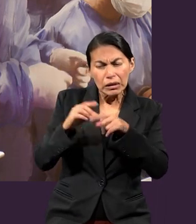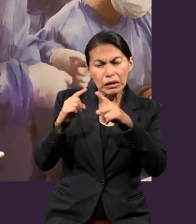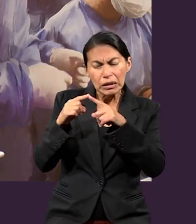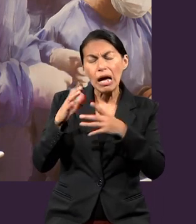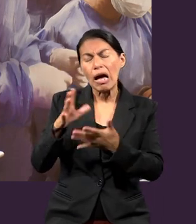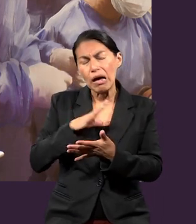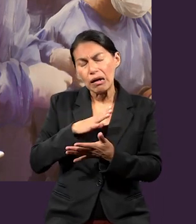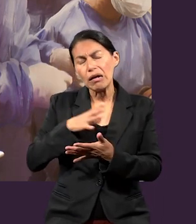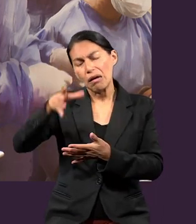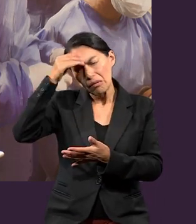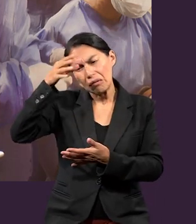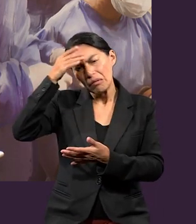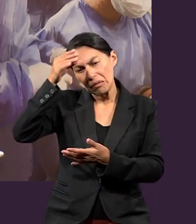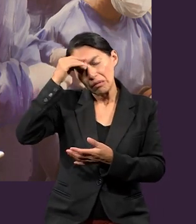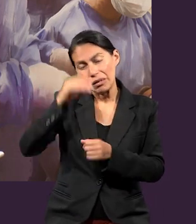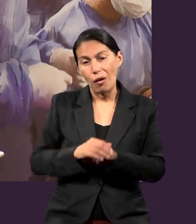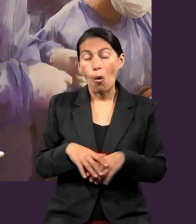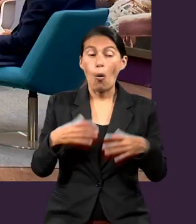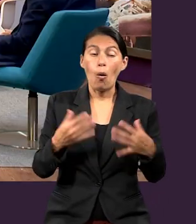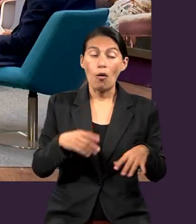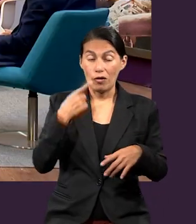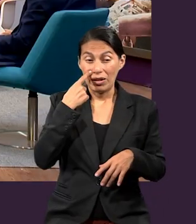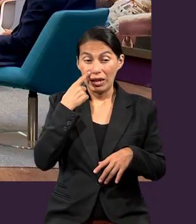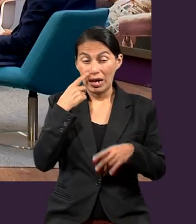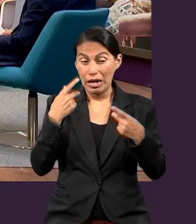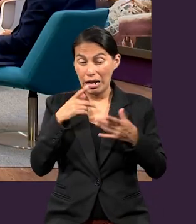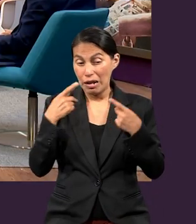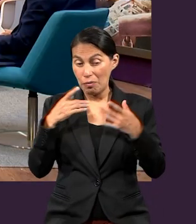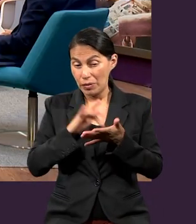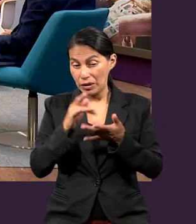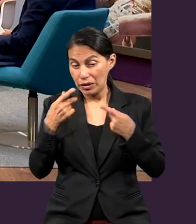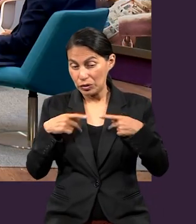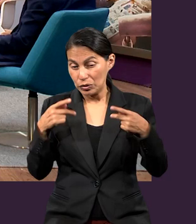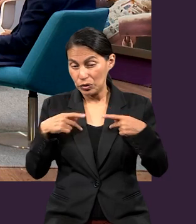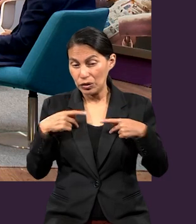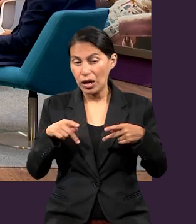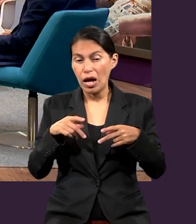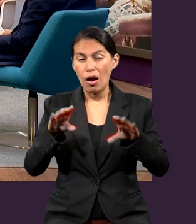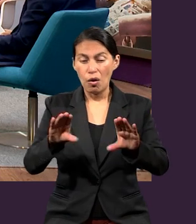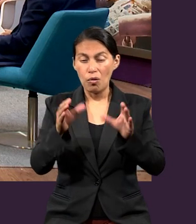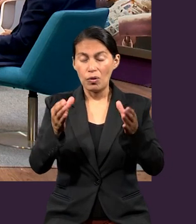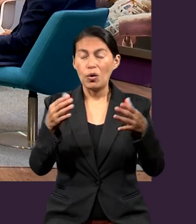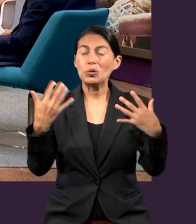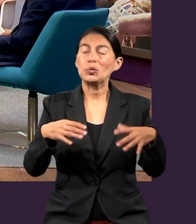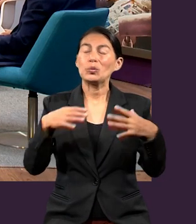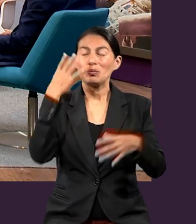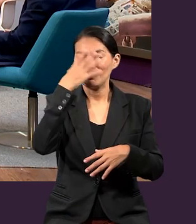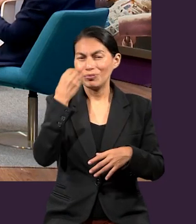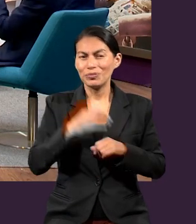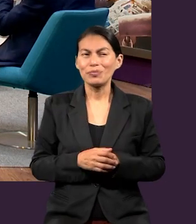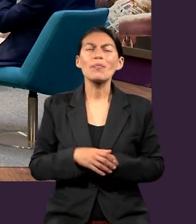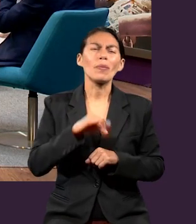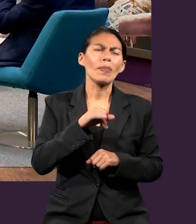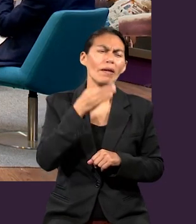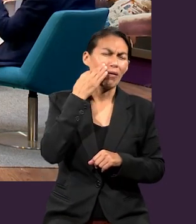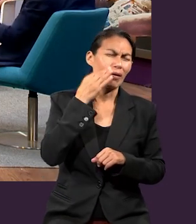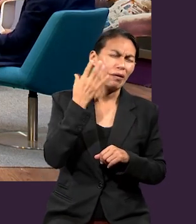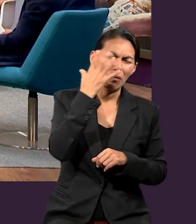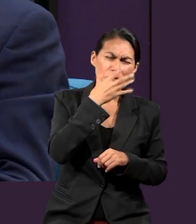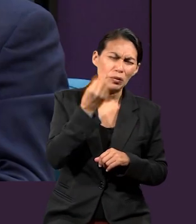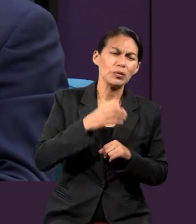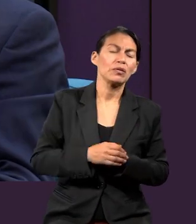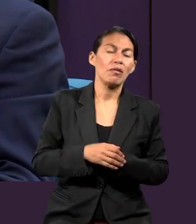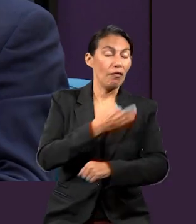experiencia que ellos han tenido dentro de la iglesia. Así, a través de un colportor que llegó a tu casa. Qué bendición. El mío que yo también,